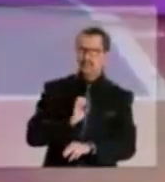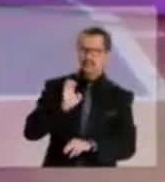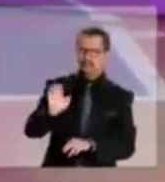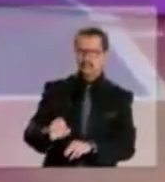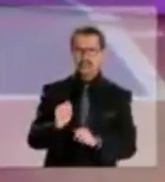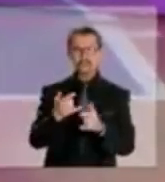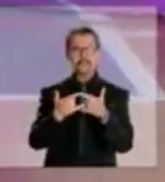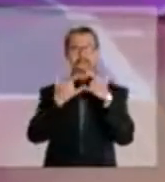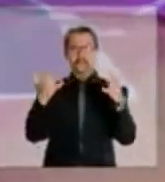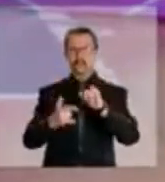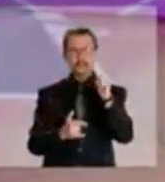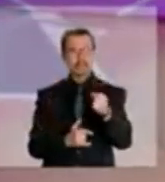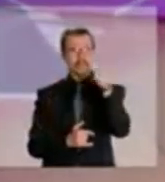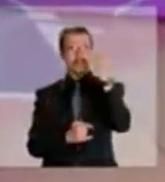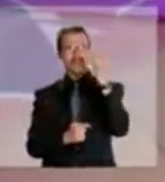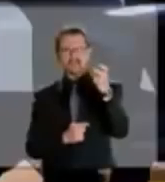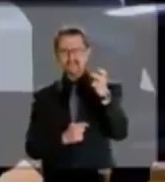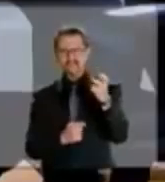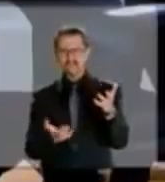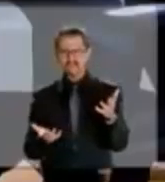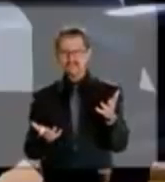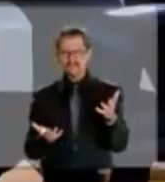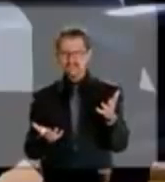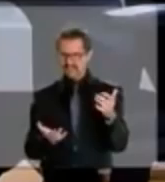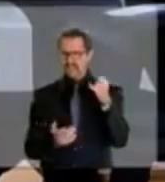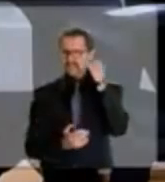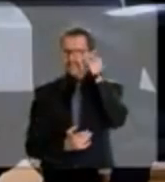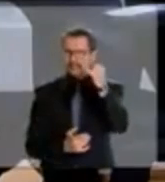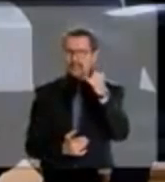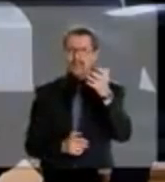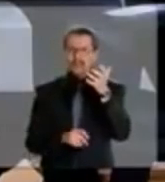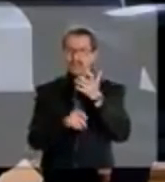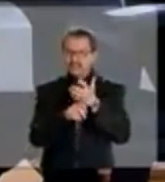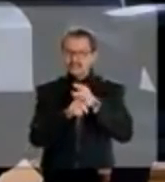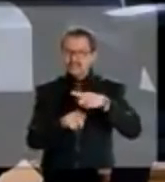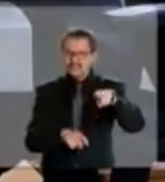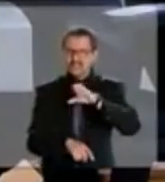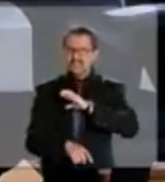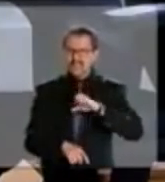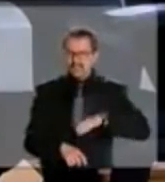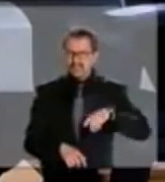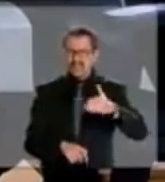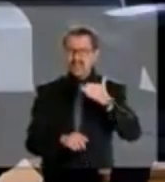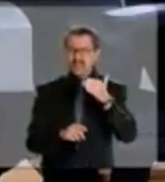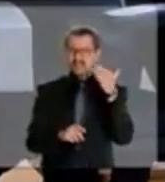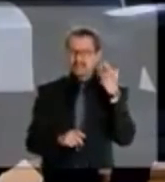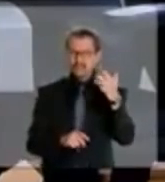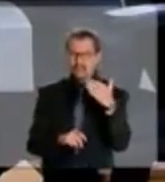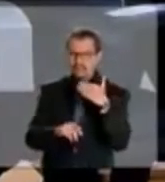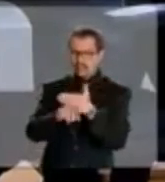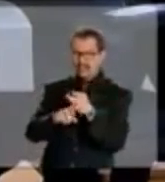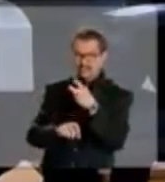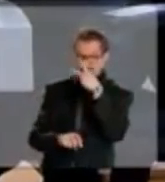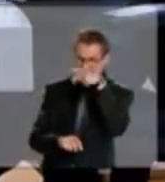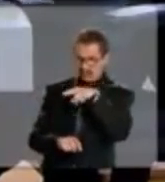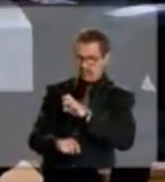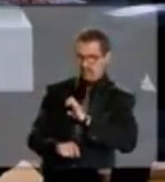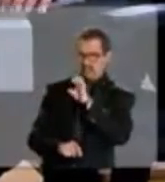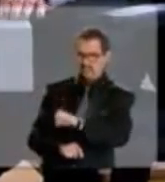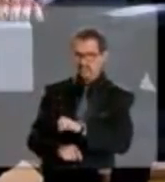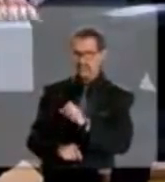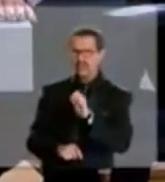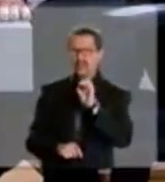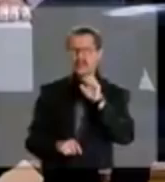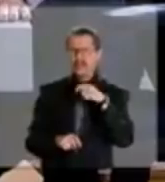candidato anti mexicano embajada vacante le pido un ejercicio de autocrítica se equivocó como canciller debió ser más